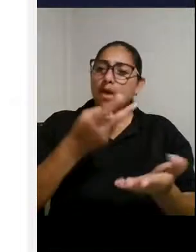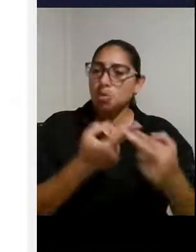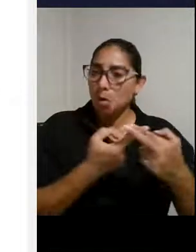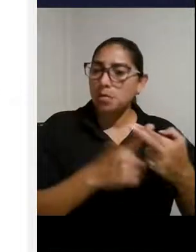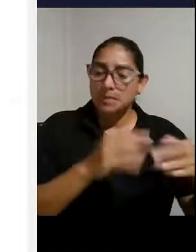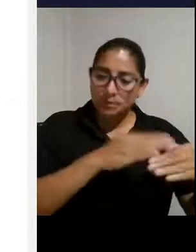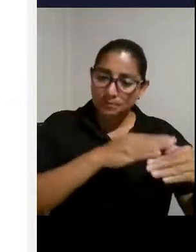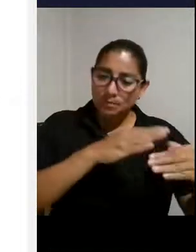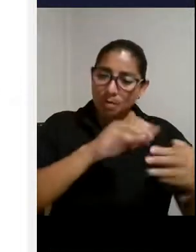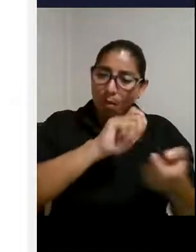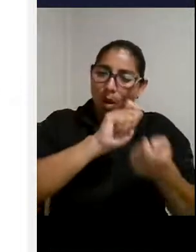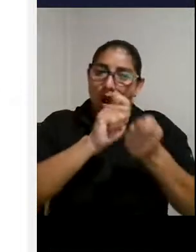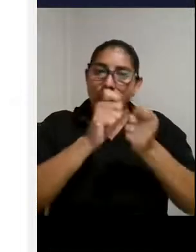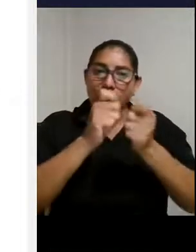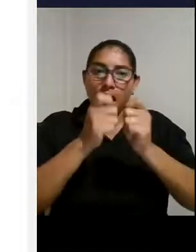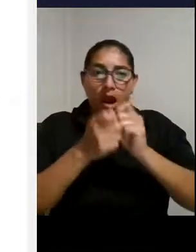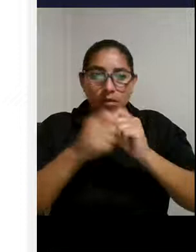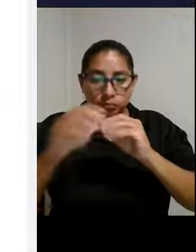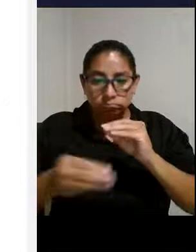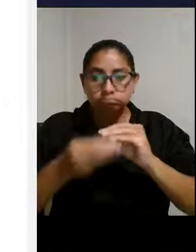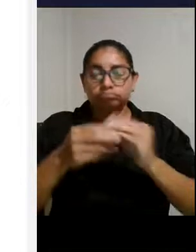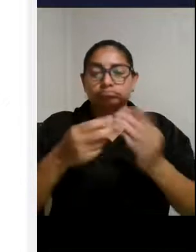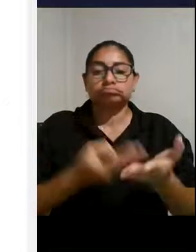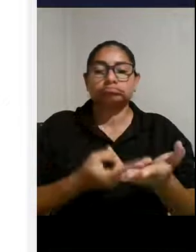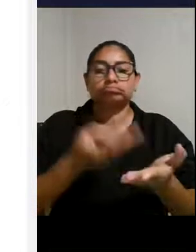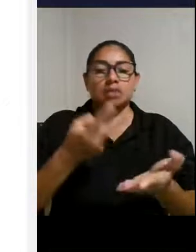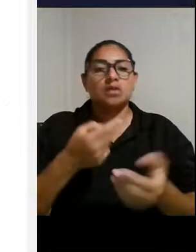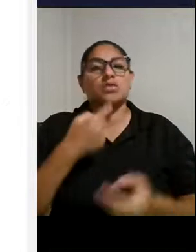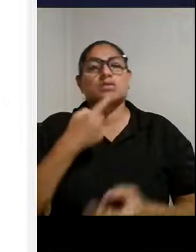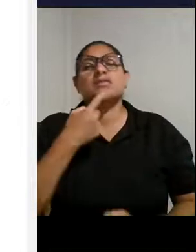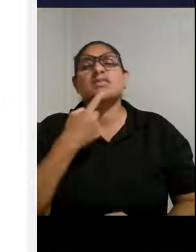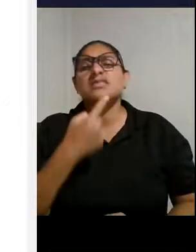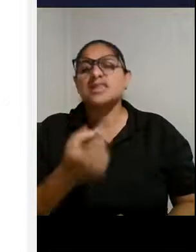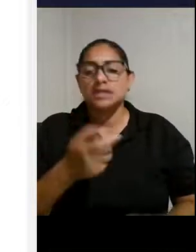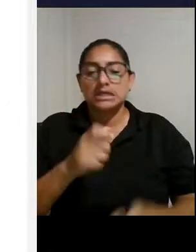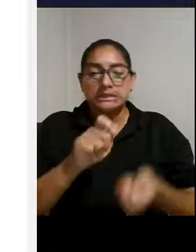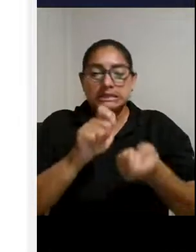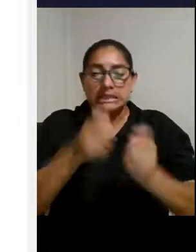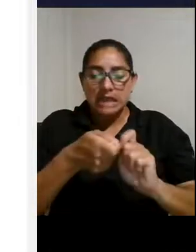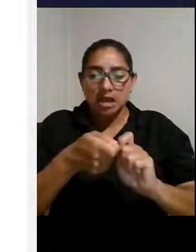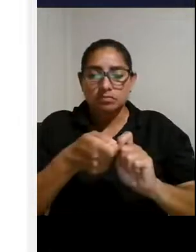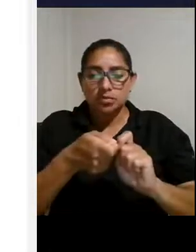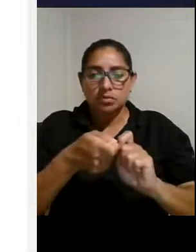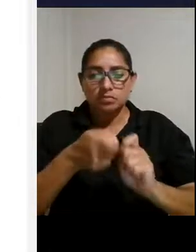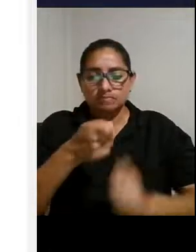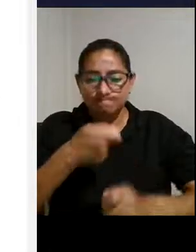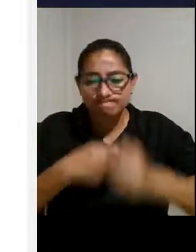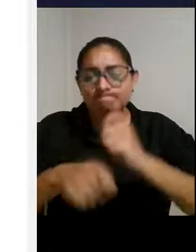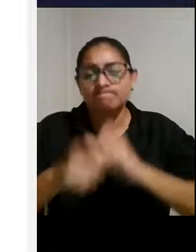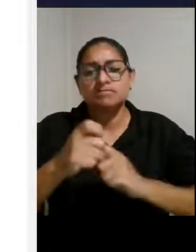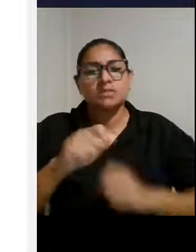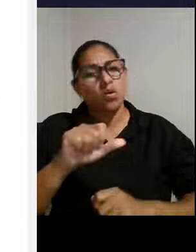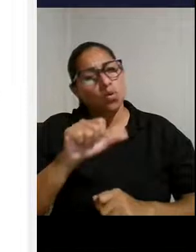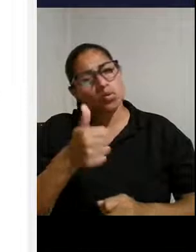luego toma otro valor, se dice que ese cambio que hay entre un valor y